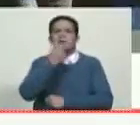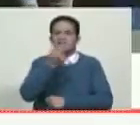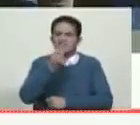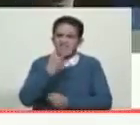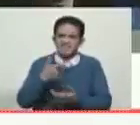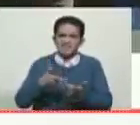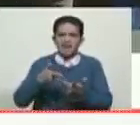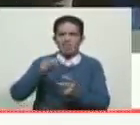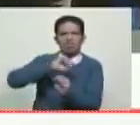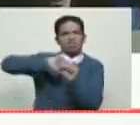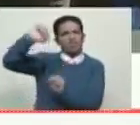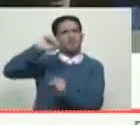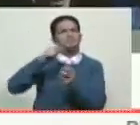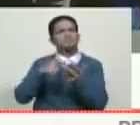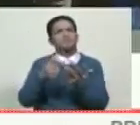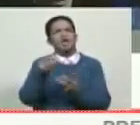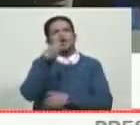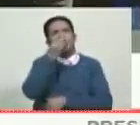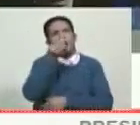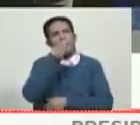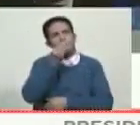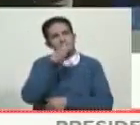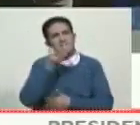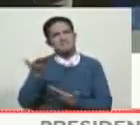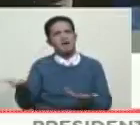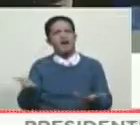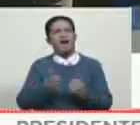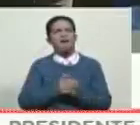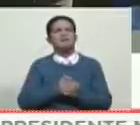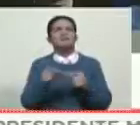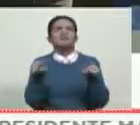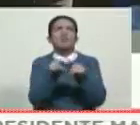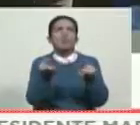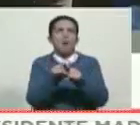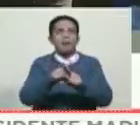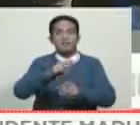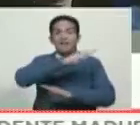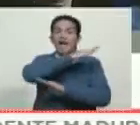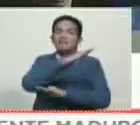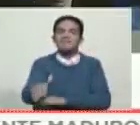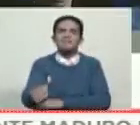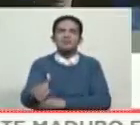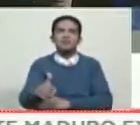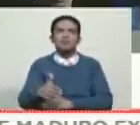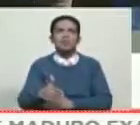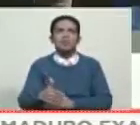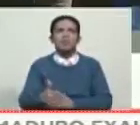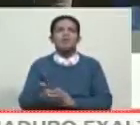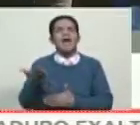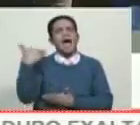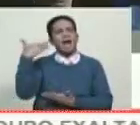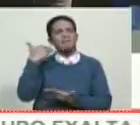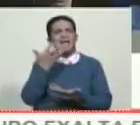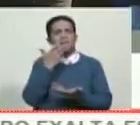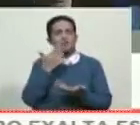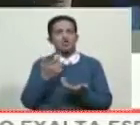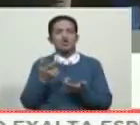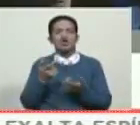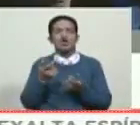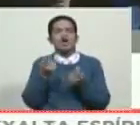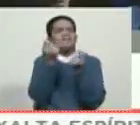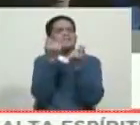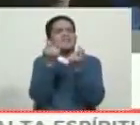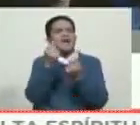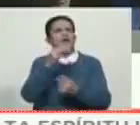castigo para que no lleguen alimentos, igual que el castigo que han aplicado con los recursos de nuestro país en el